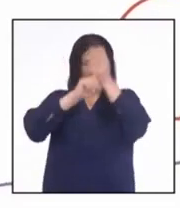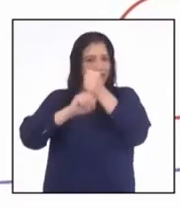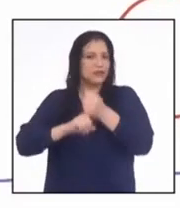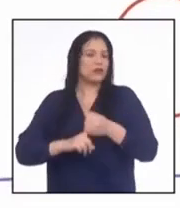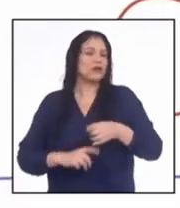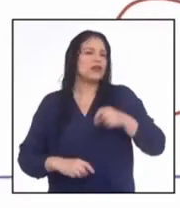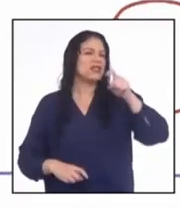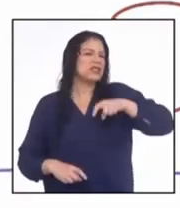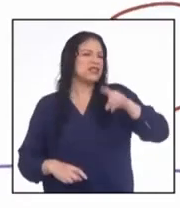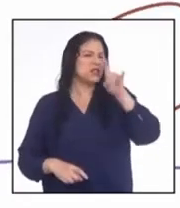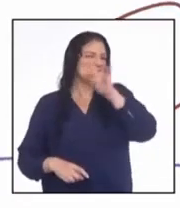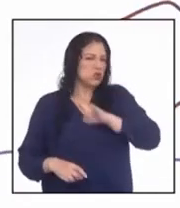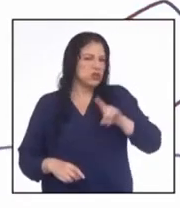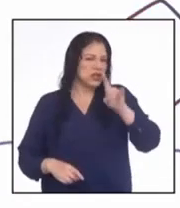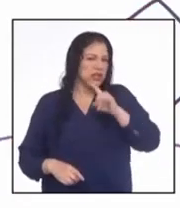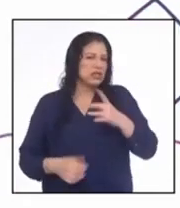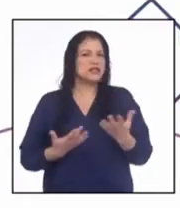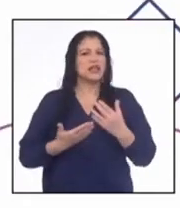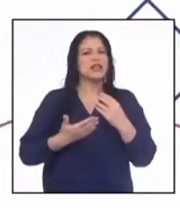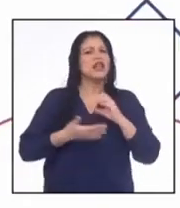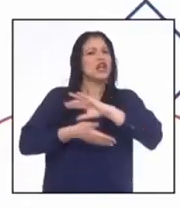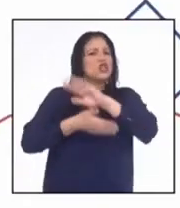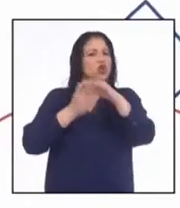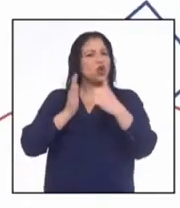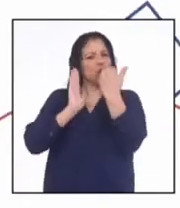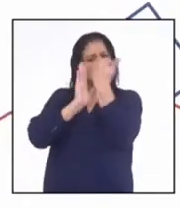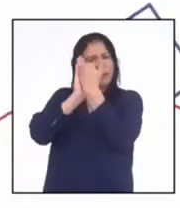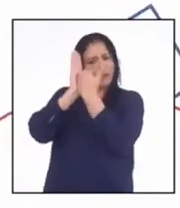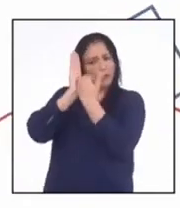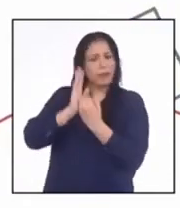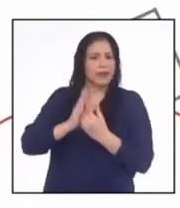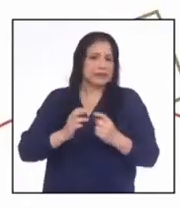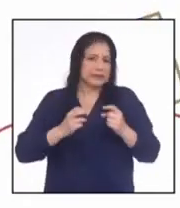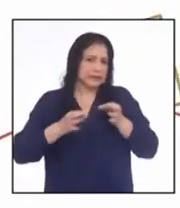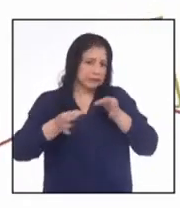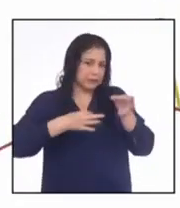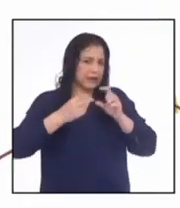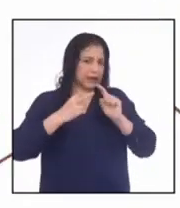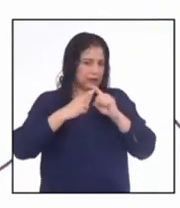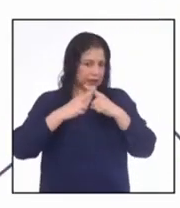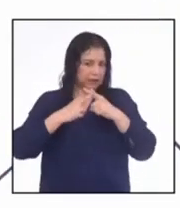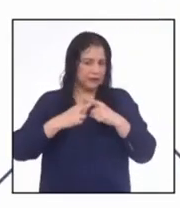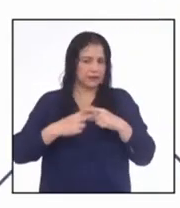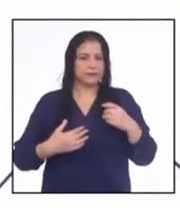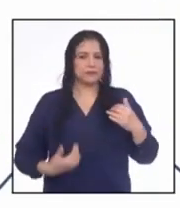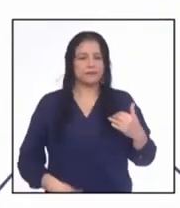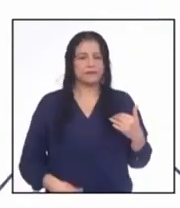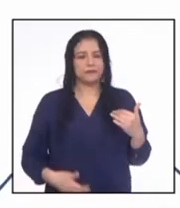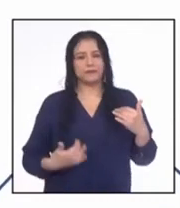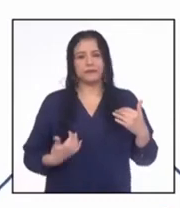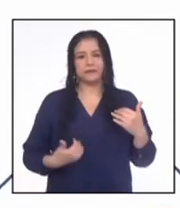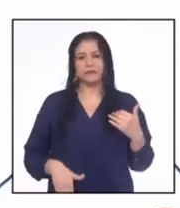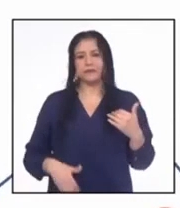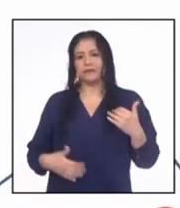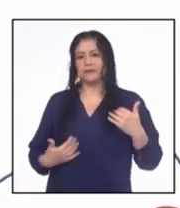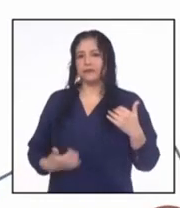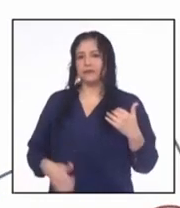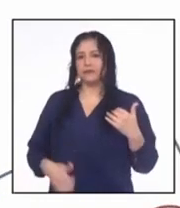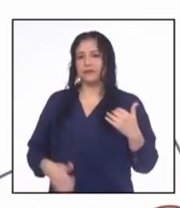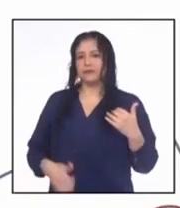debes utilizar los criterios que se explicaron al inicio.